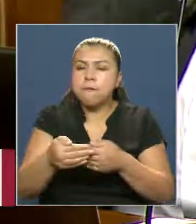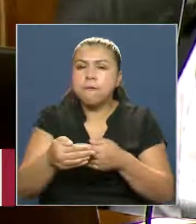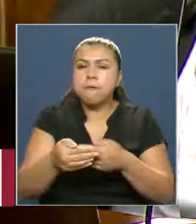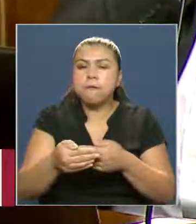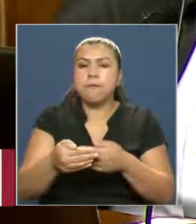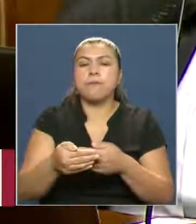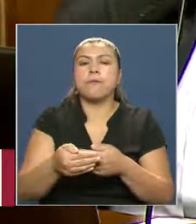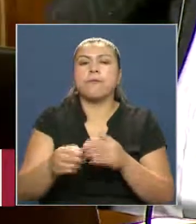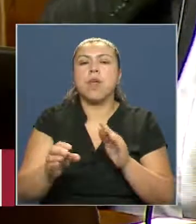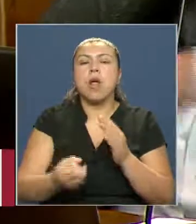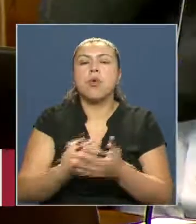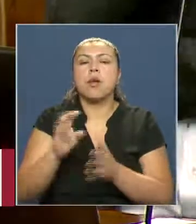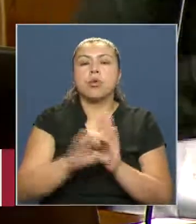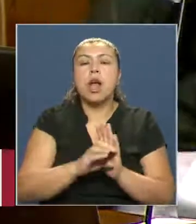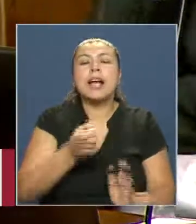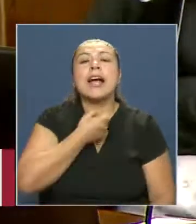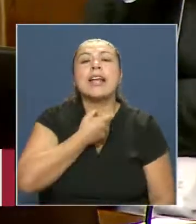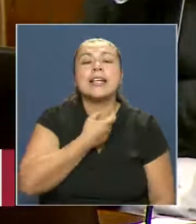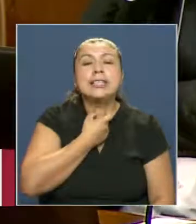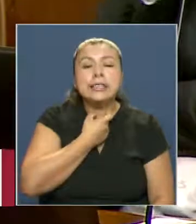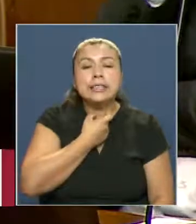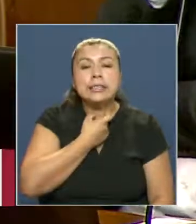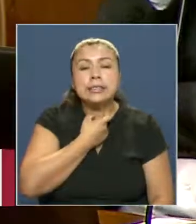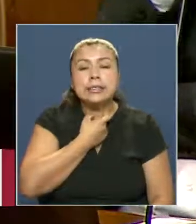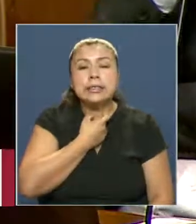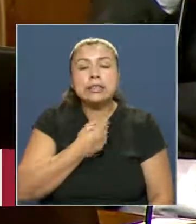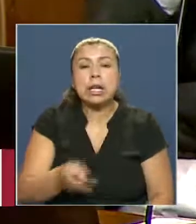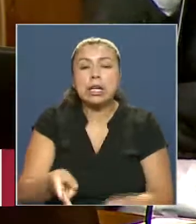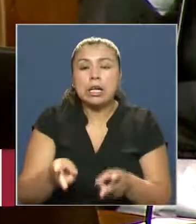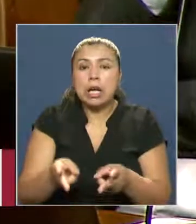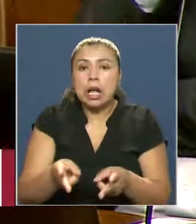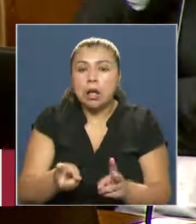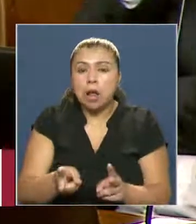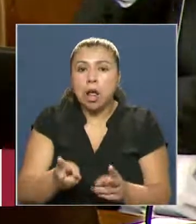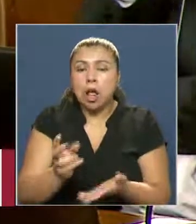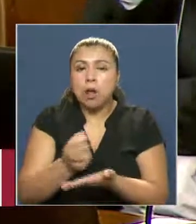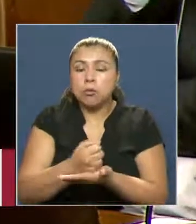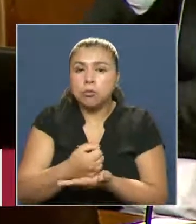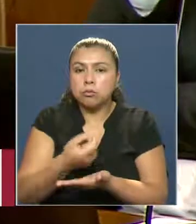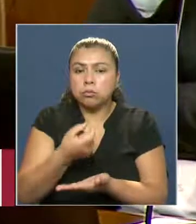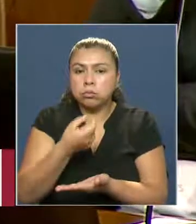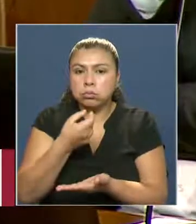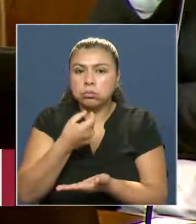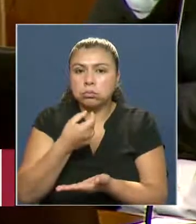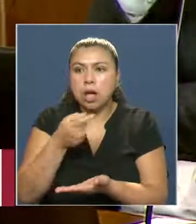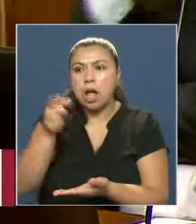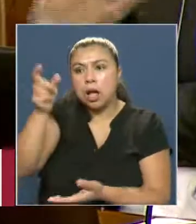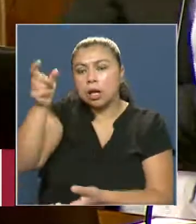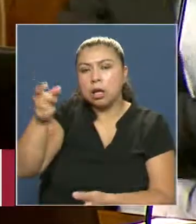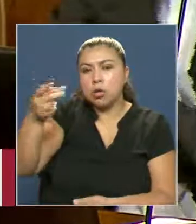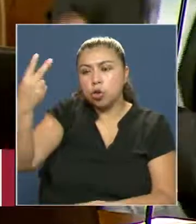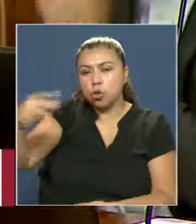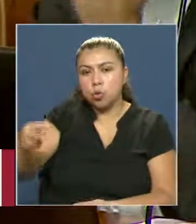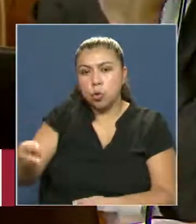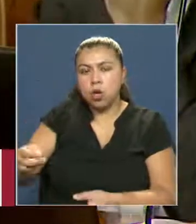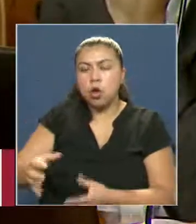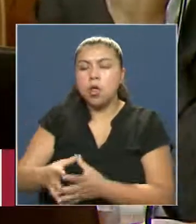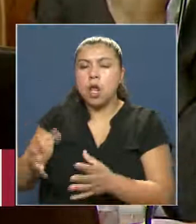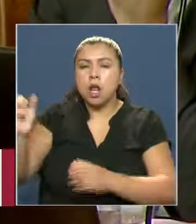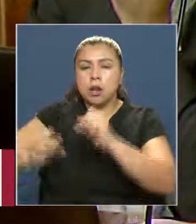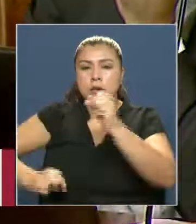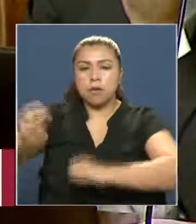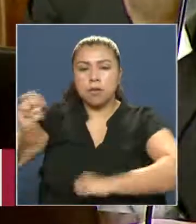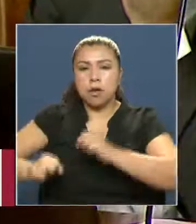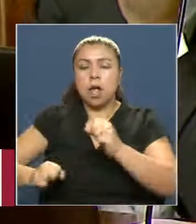permitir garantizar también la fijación de aquellos precios donde aquellos que son dueños de las grandes empresas y de las